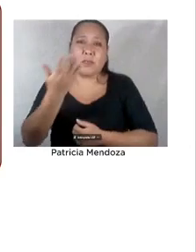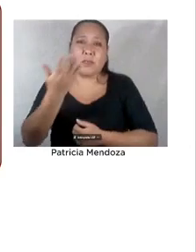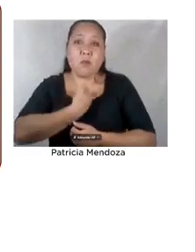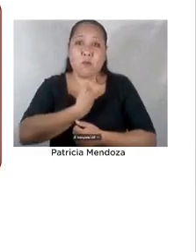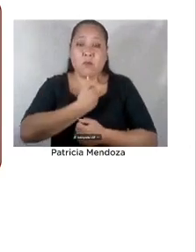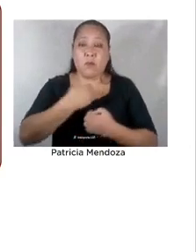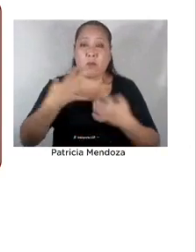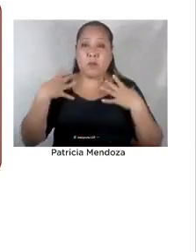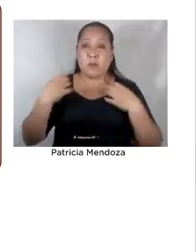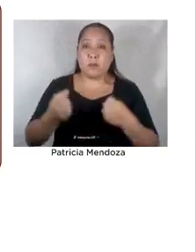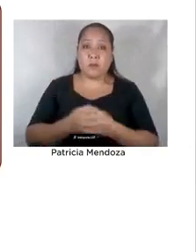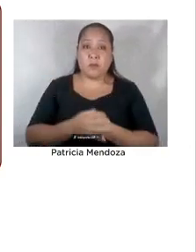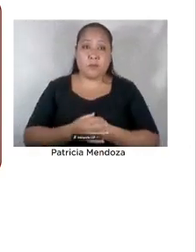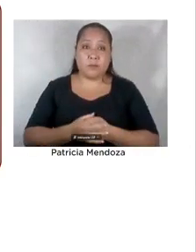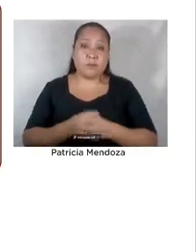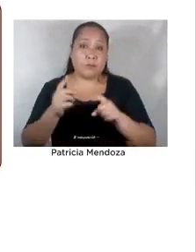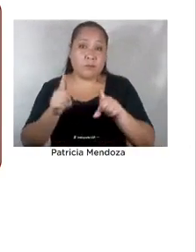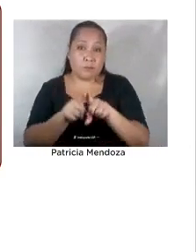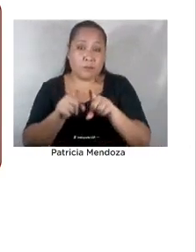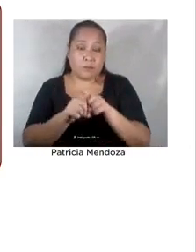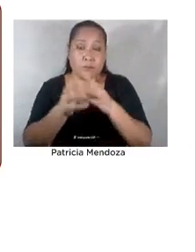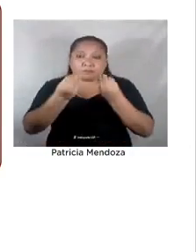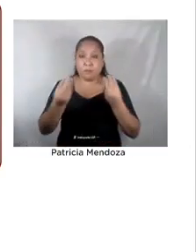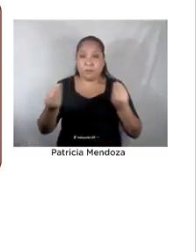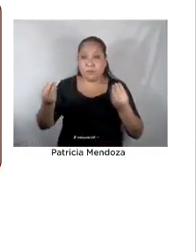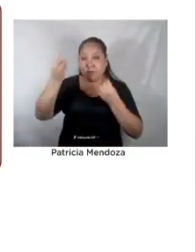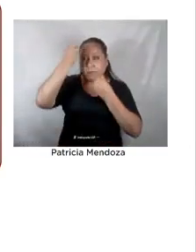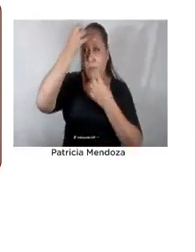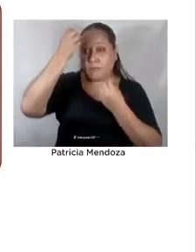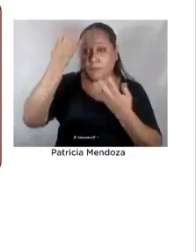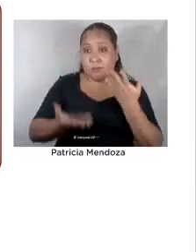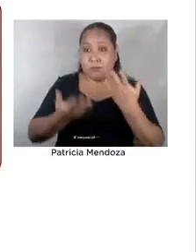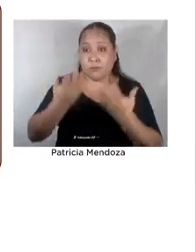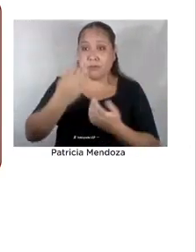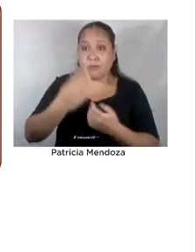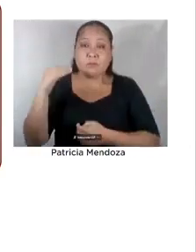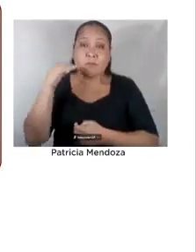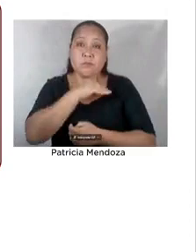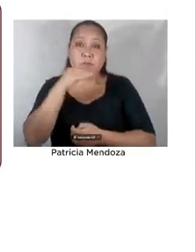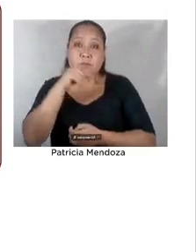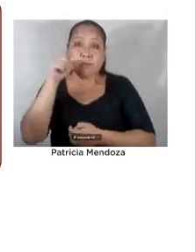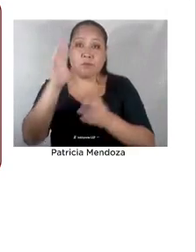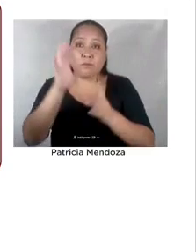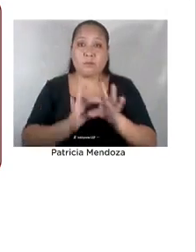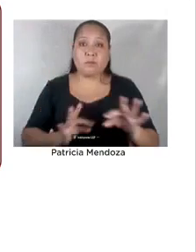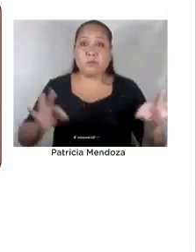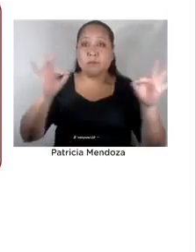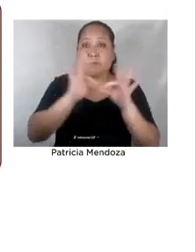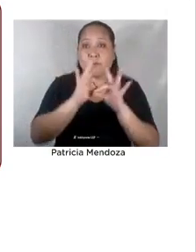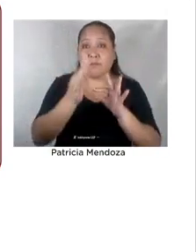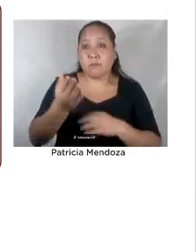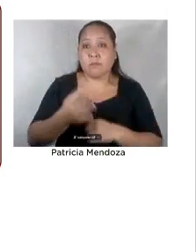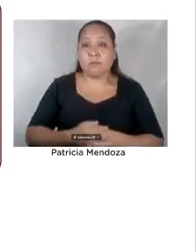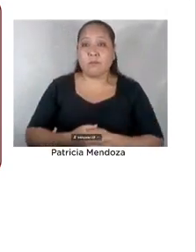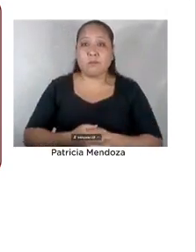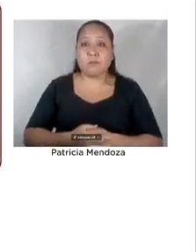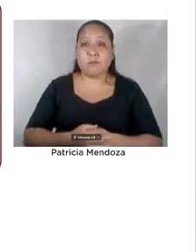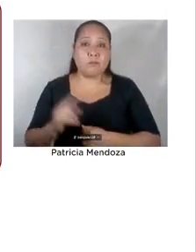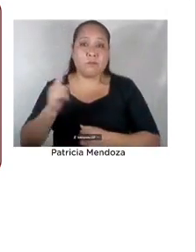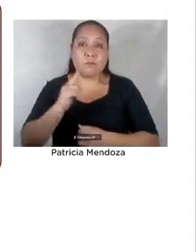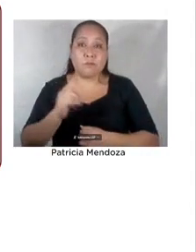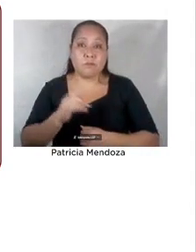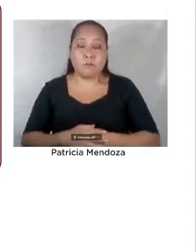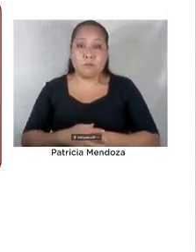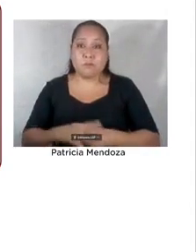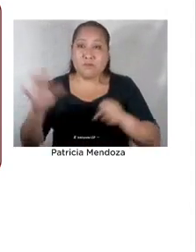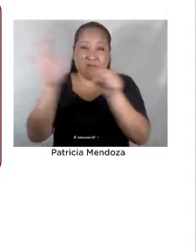¿no? Pero además porque mucha información también puede ser falsa, entonces es importante que no nos saturemos de